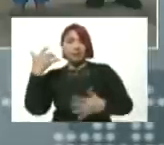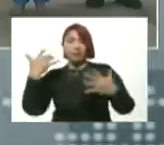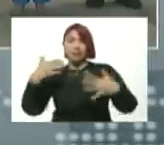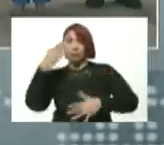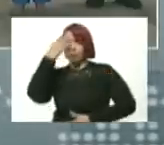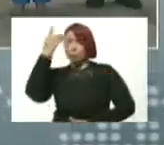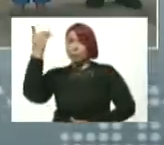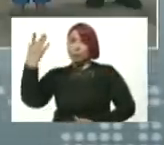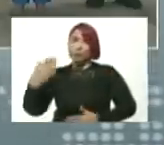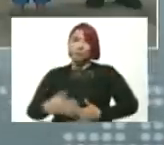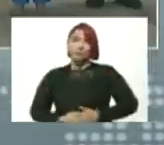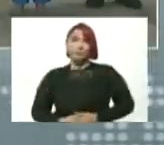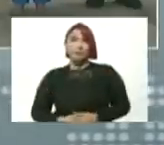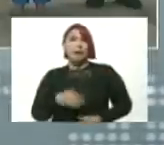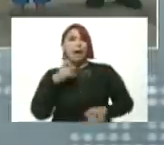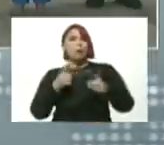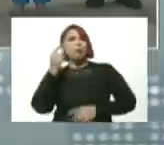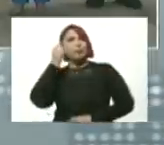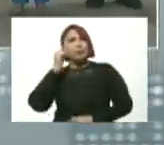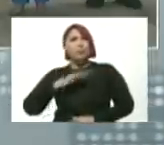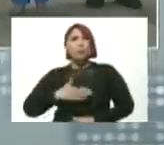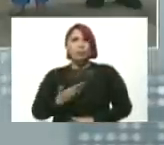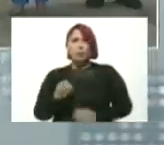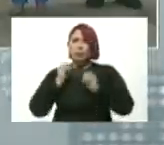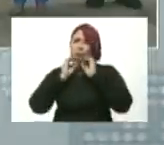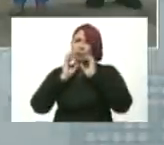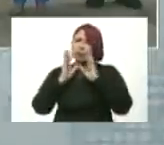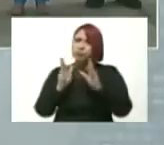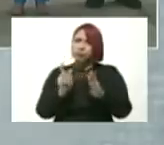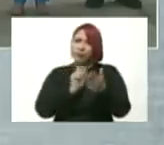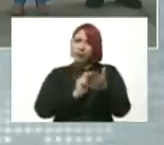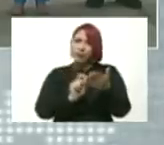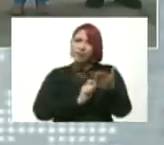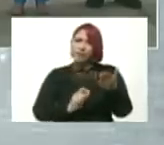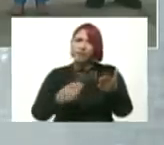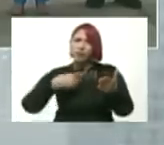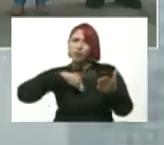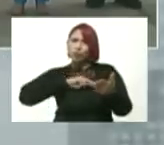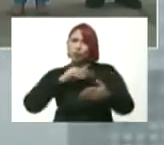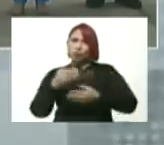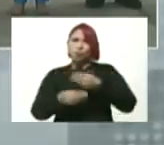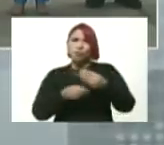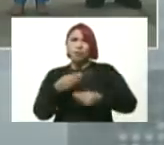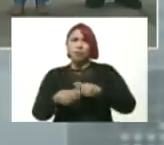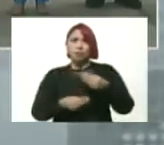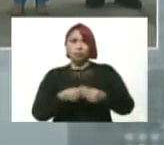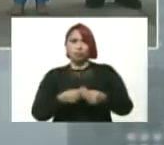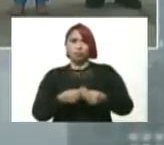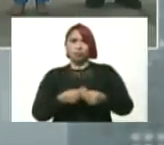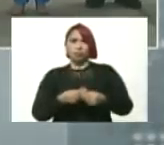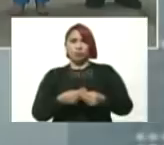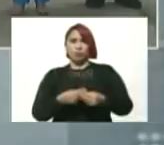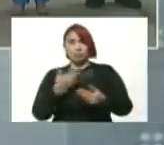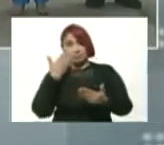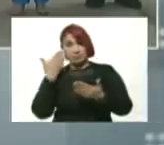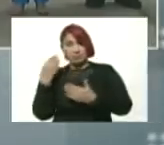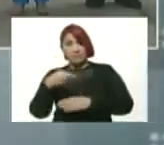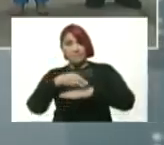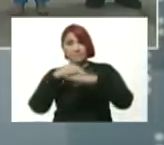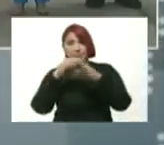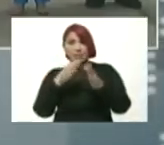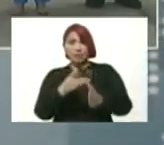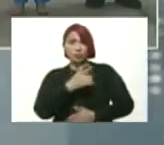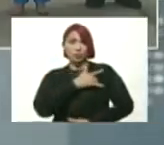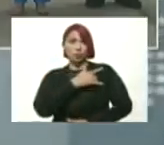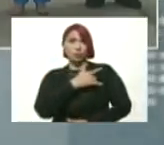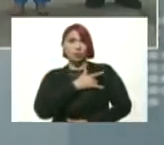algún día podremos contar y escribir que hemos hecho por acá el ministro césar trómpiz me